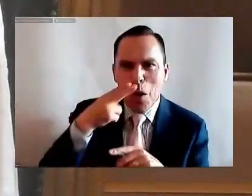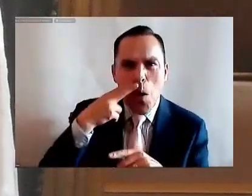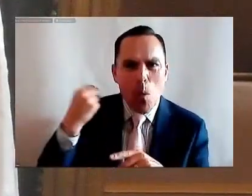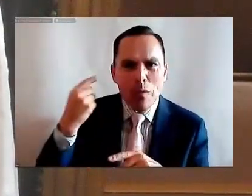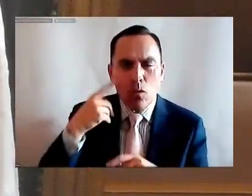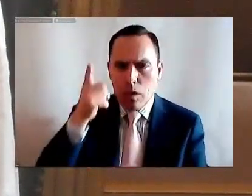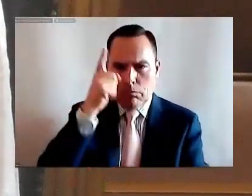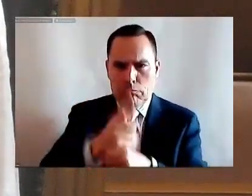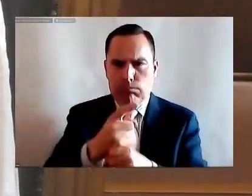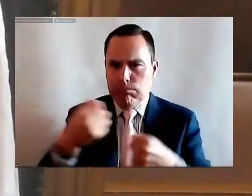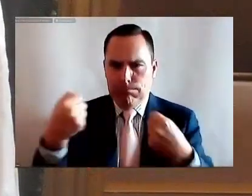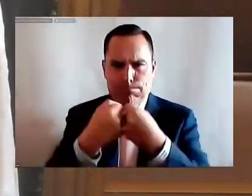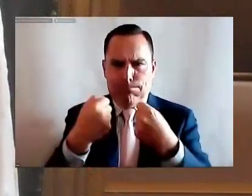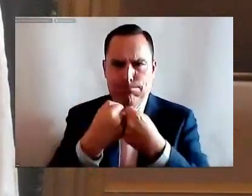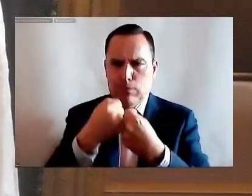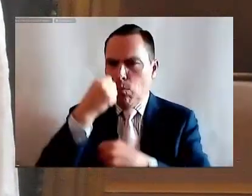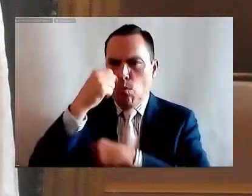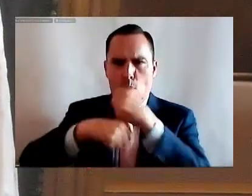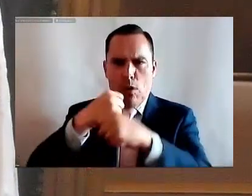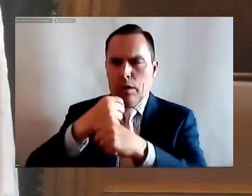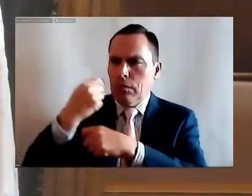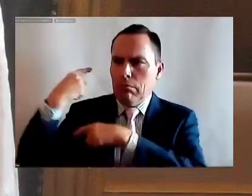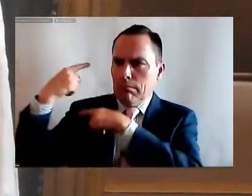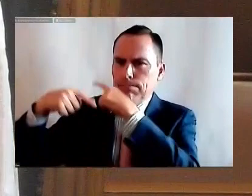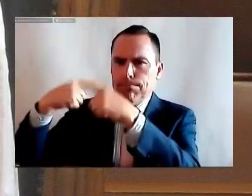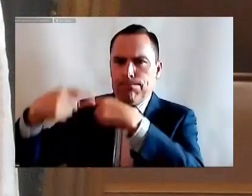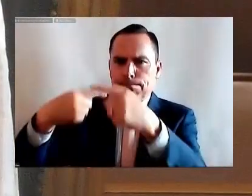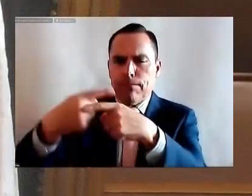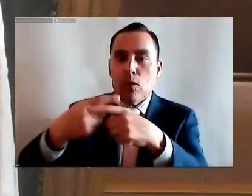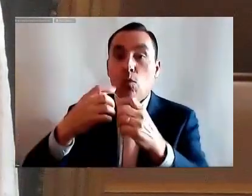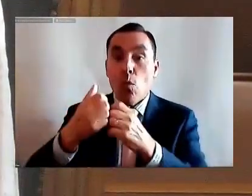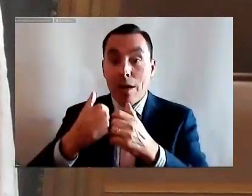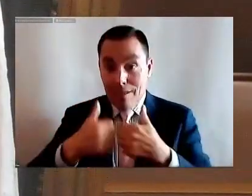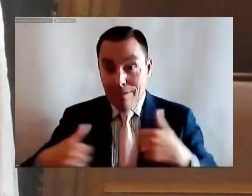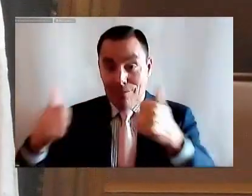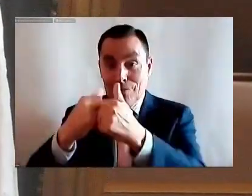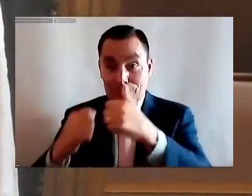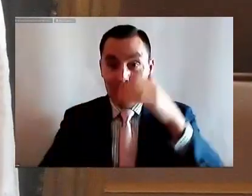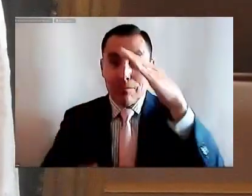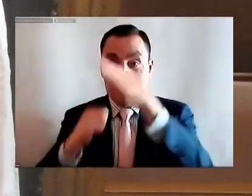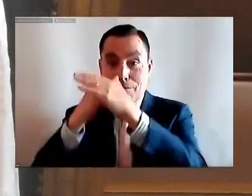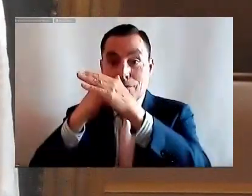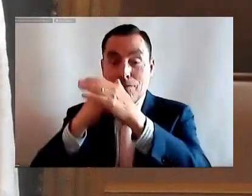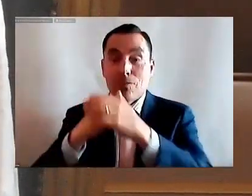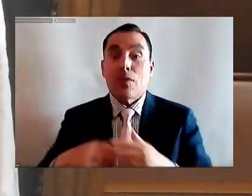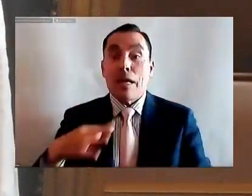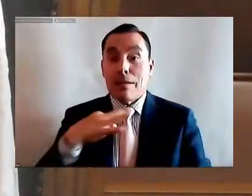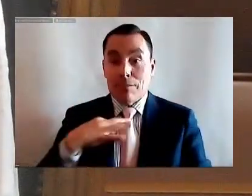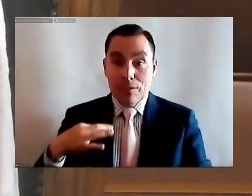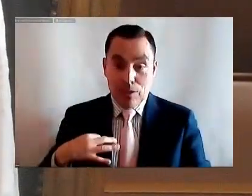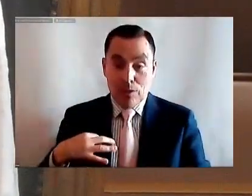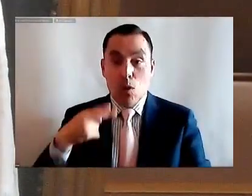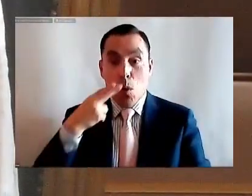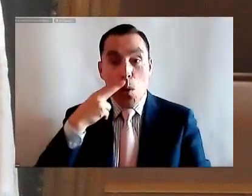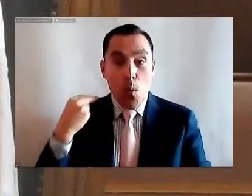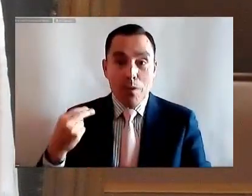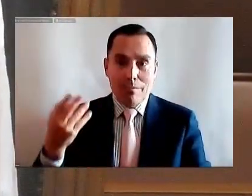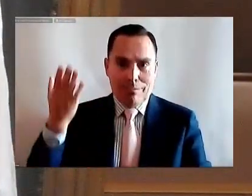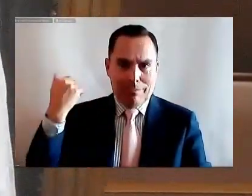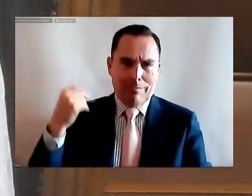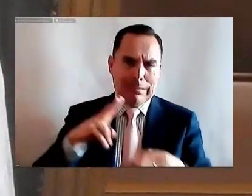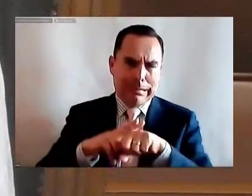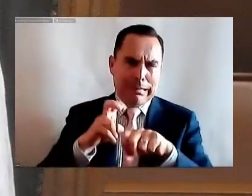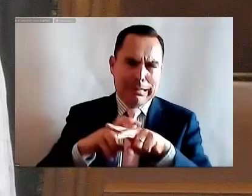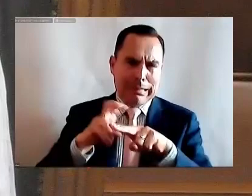arrastran por años. En la Corte Suprema existe la costumbre de elegir presidente al ministro más antiguo. Dado que solo en los últimos años